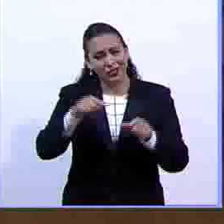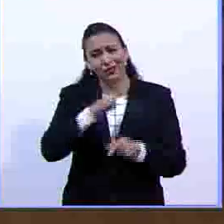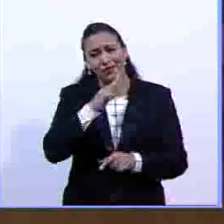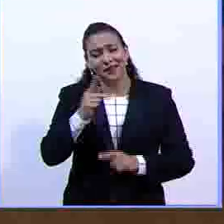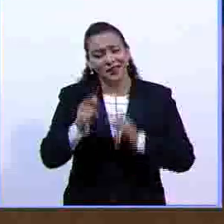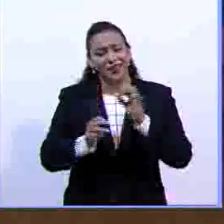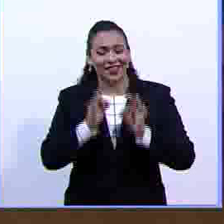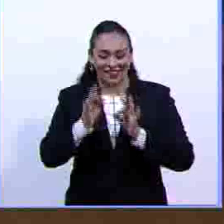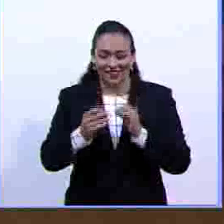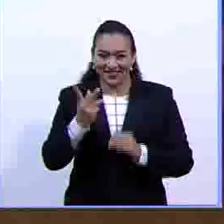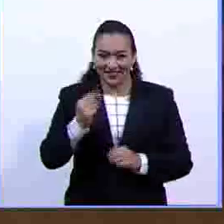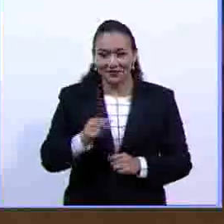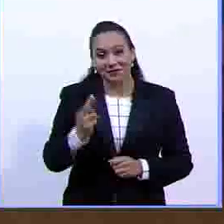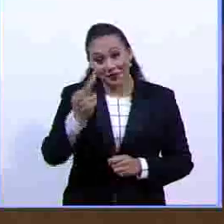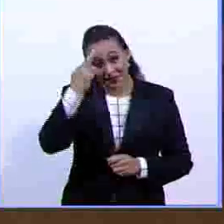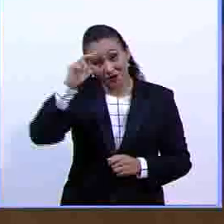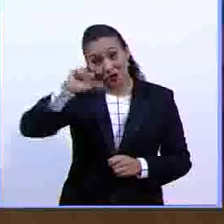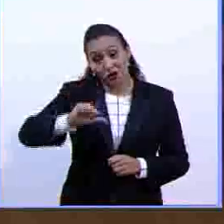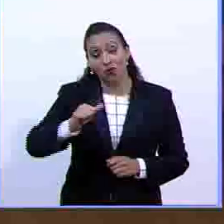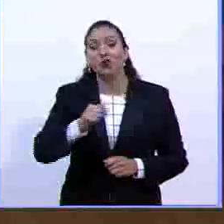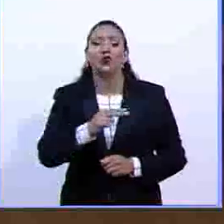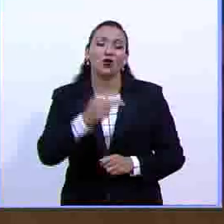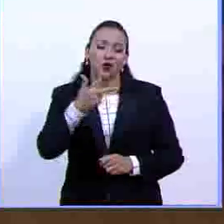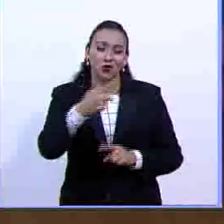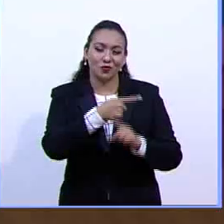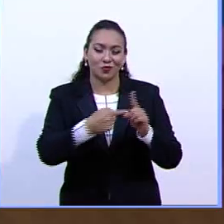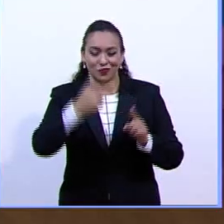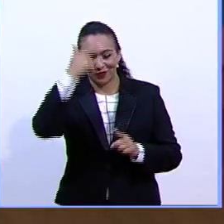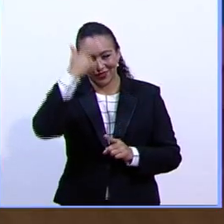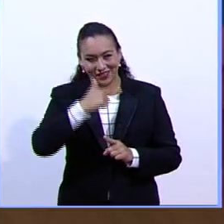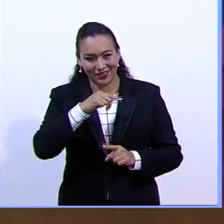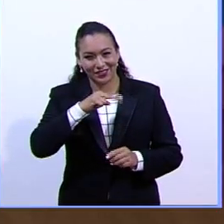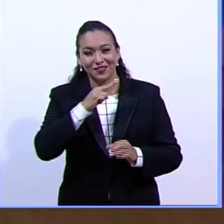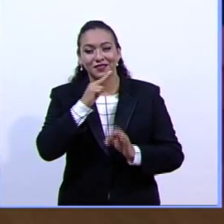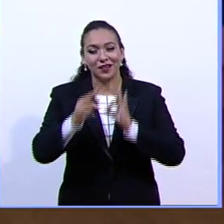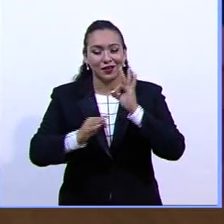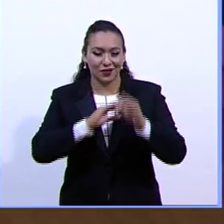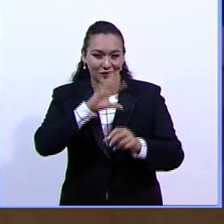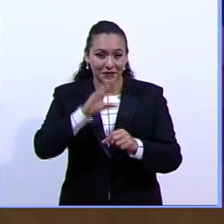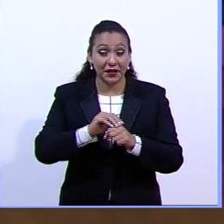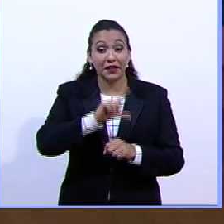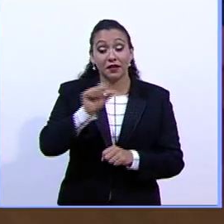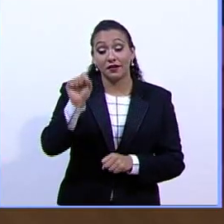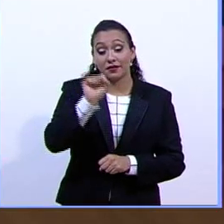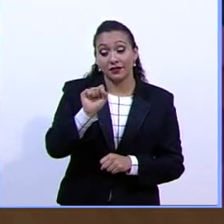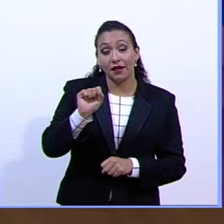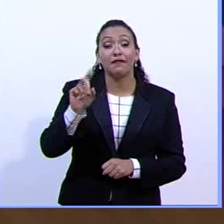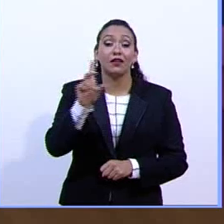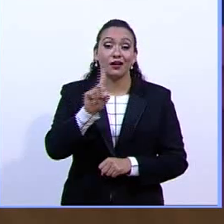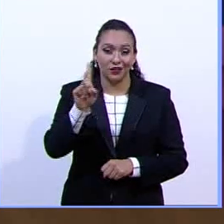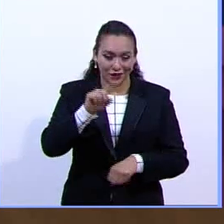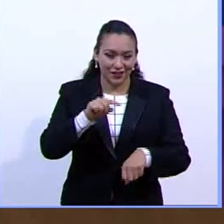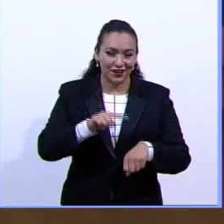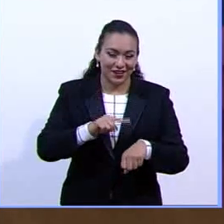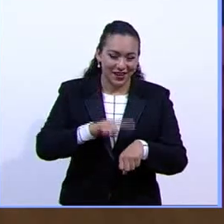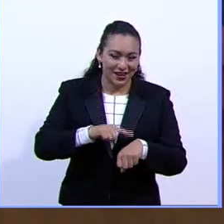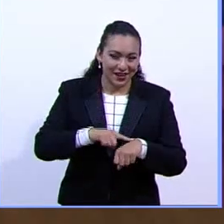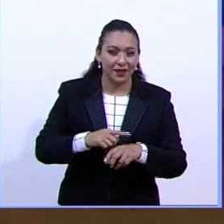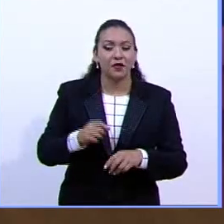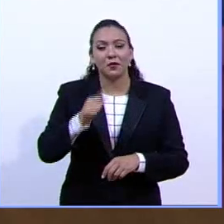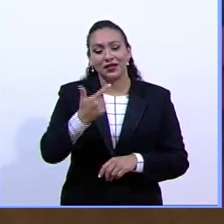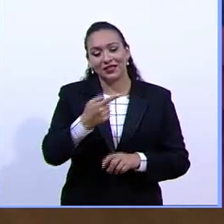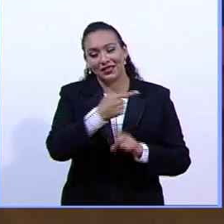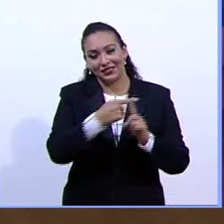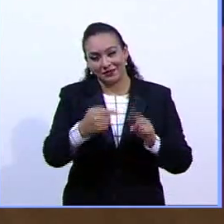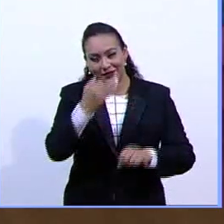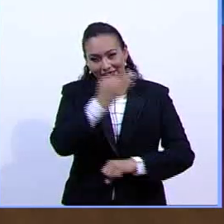que siga a las 20:30 horas el noticiario nocturno y el sábado a las 18:30 horas semanario judicial, el resumen de noticias del